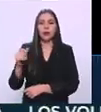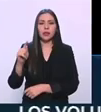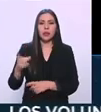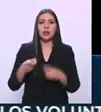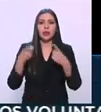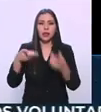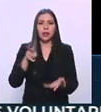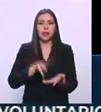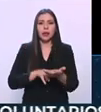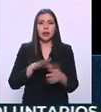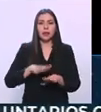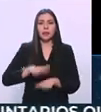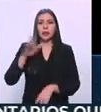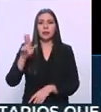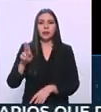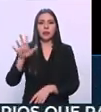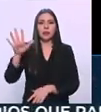de